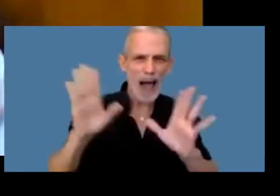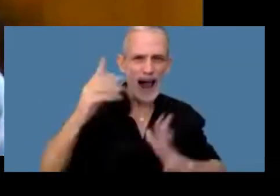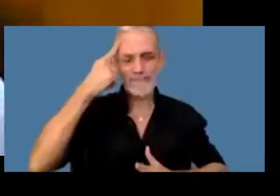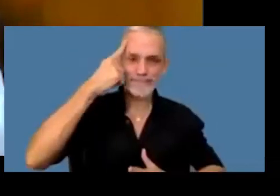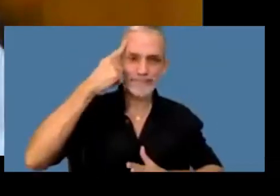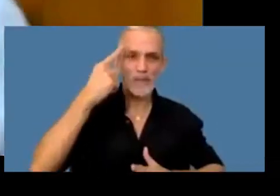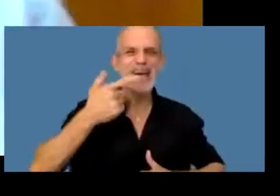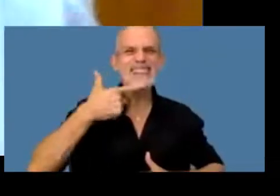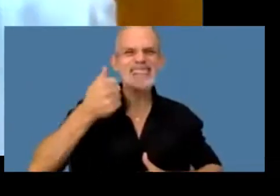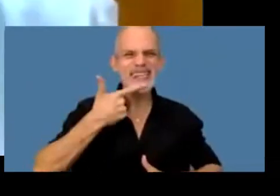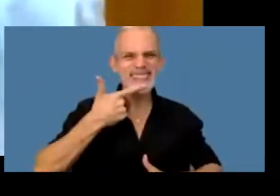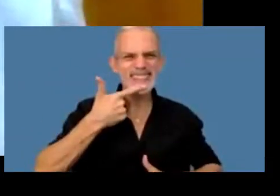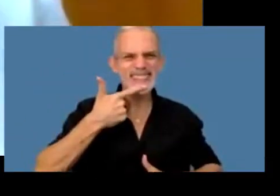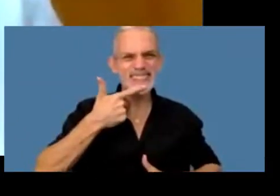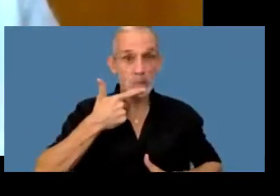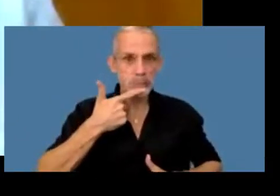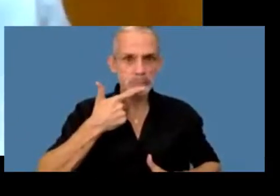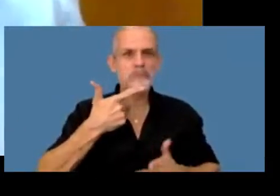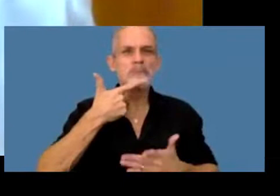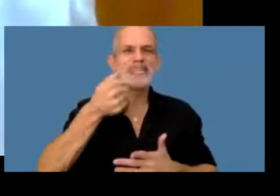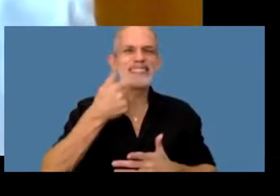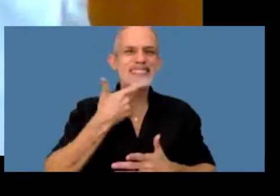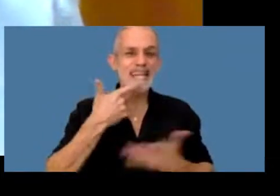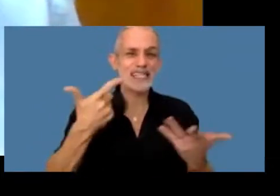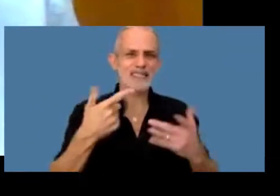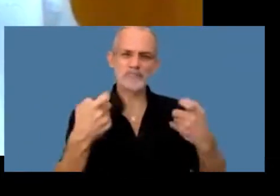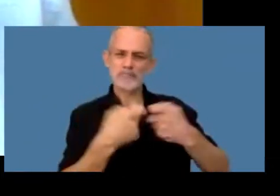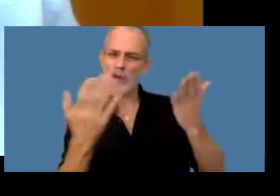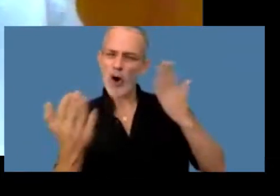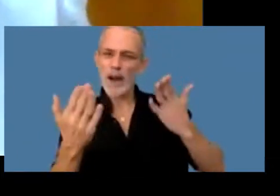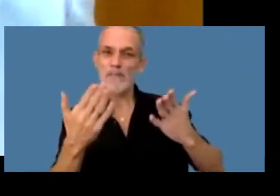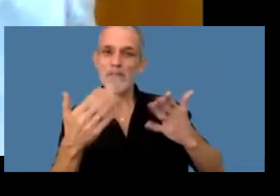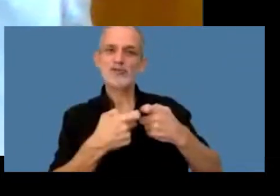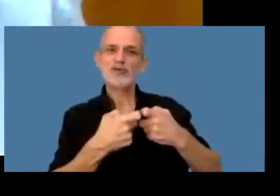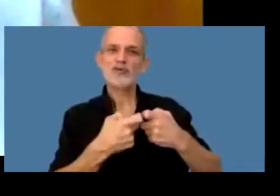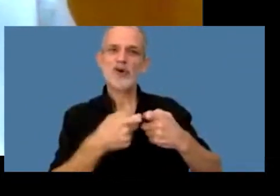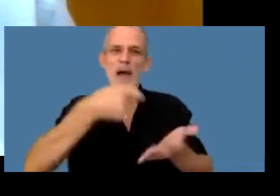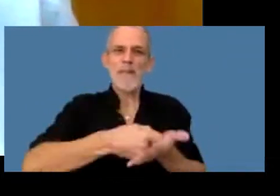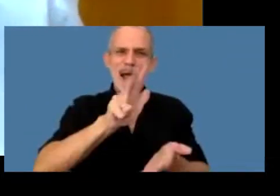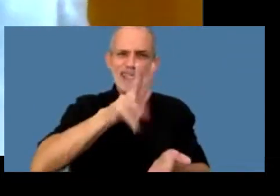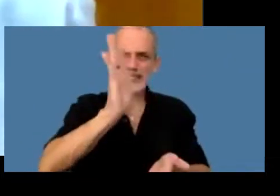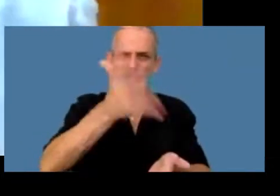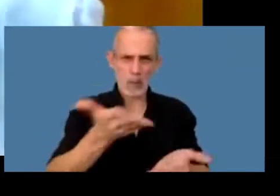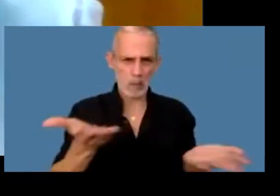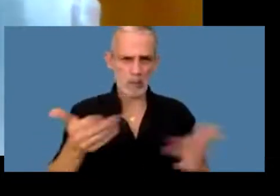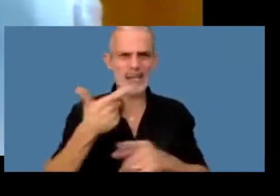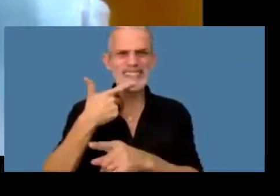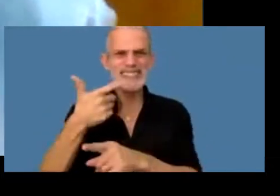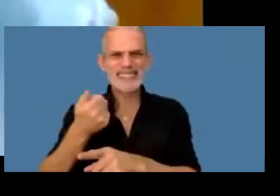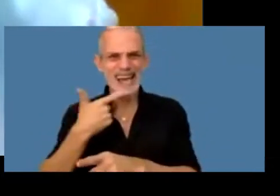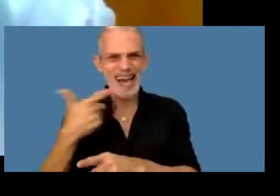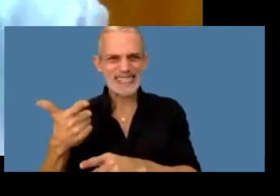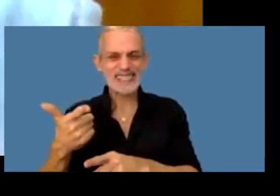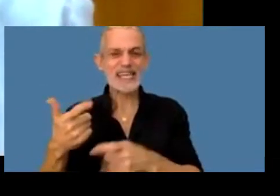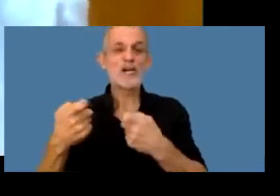SAS, equipararla a una sociedad de capital que pague el 35% es algo injusto, digamos, ¿no? Porque si es una SAS, una sociedad